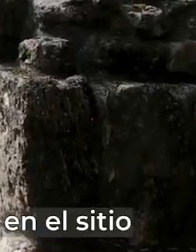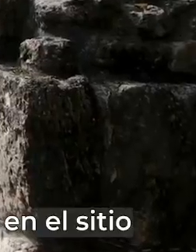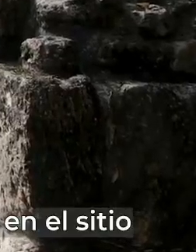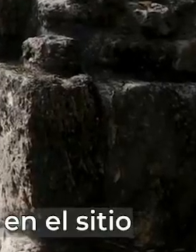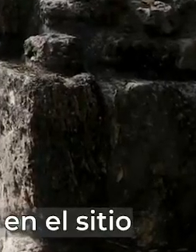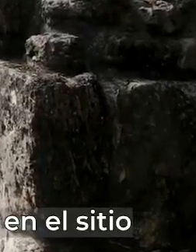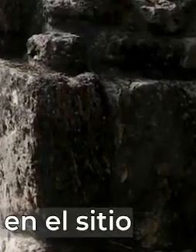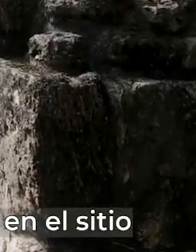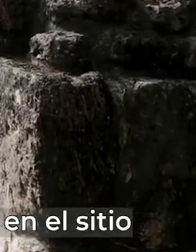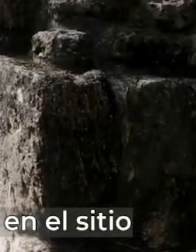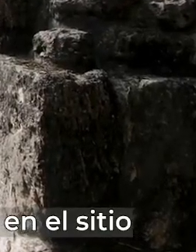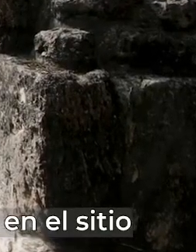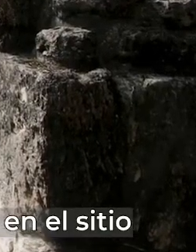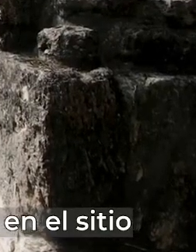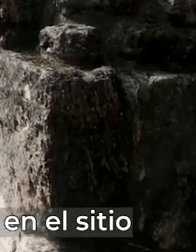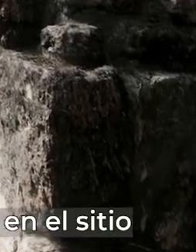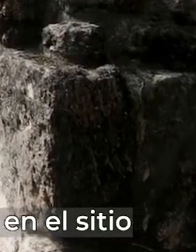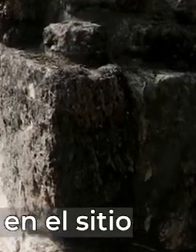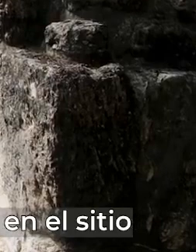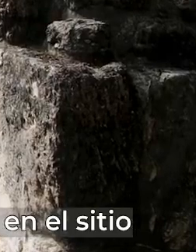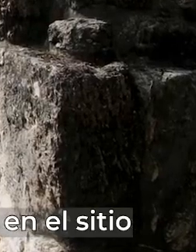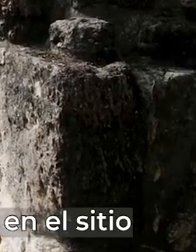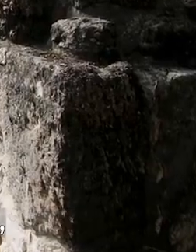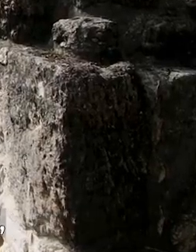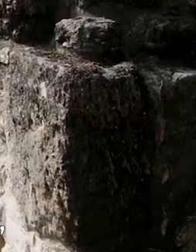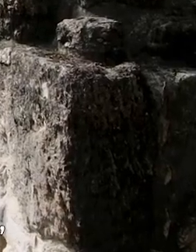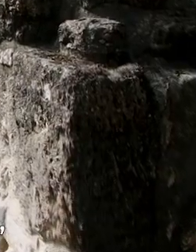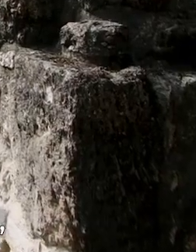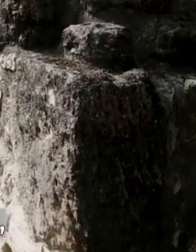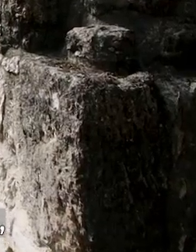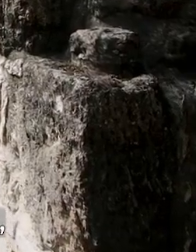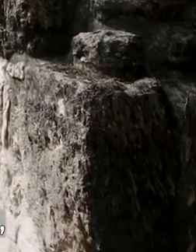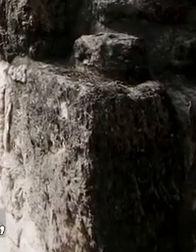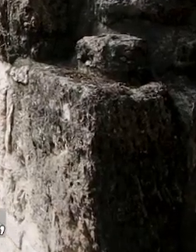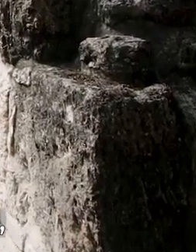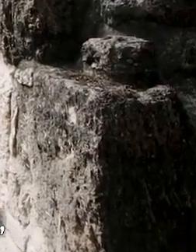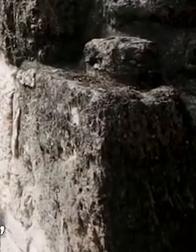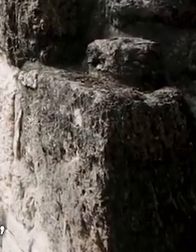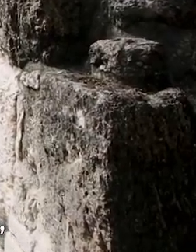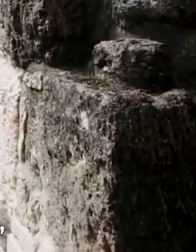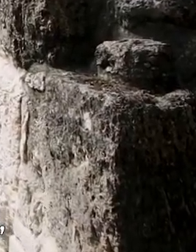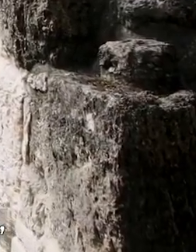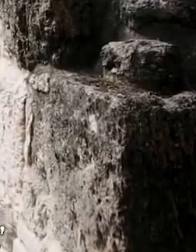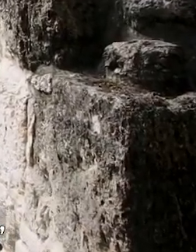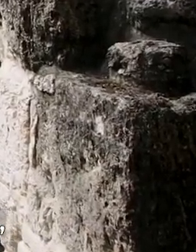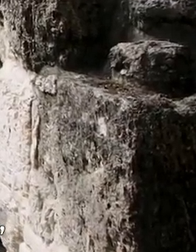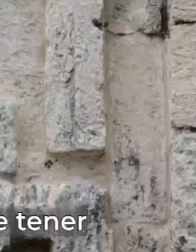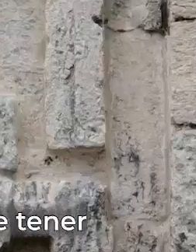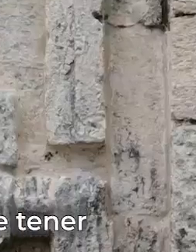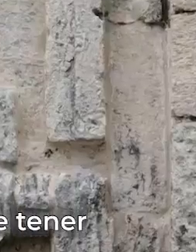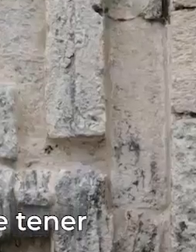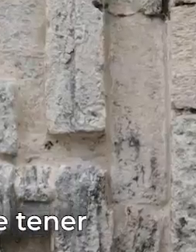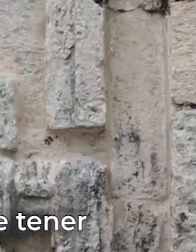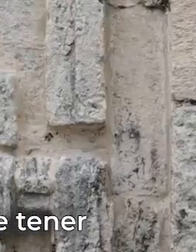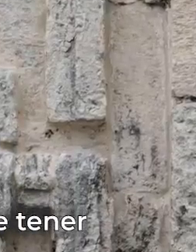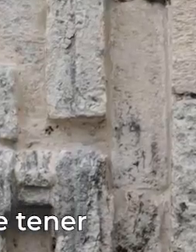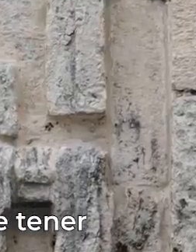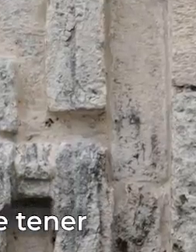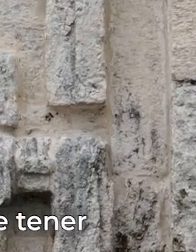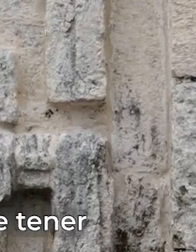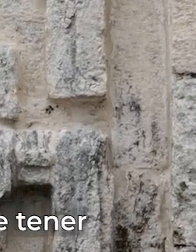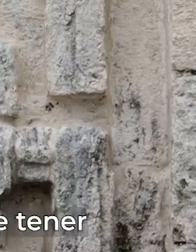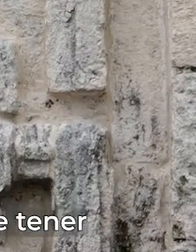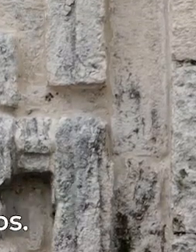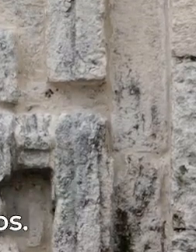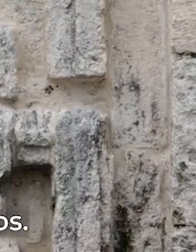Las primeras evidencias de ocupación humana en el sitio datan del siglo V antes de nuestra era, cuando inició un poblamiento